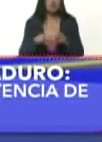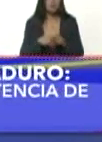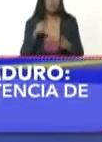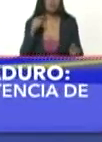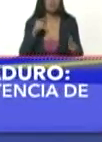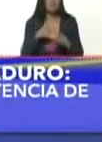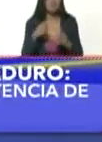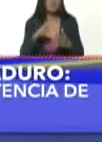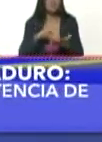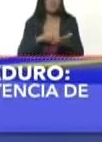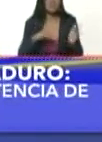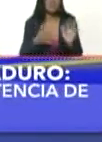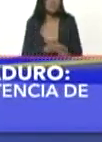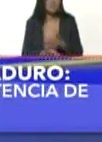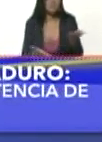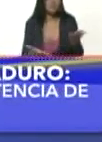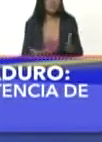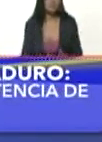definirnos?